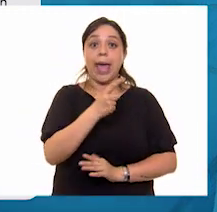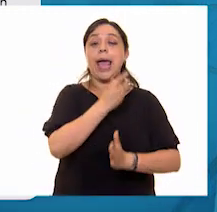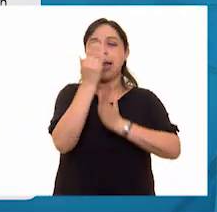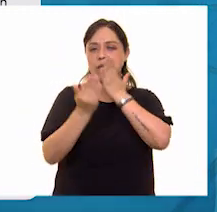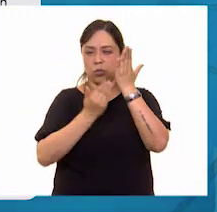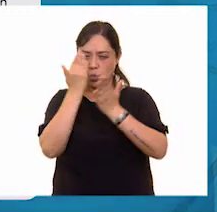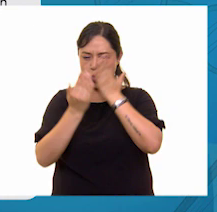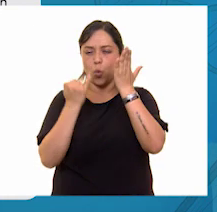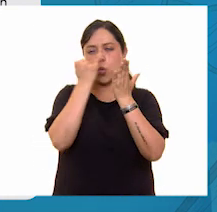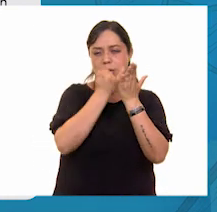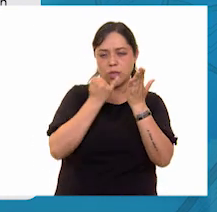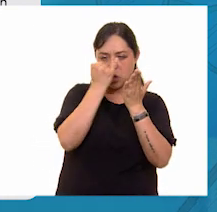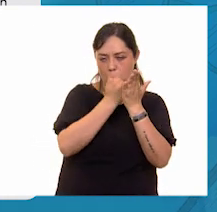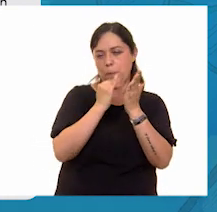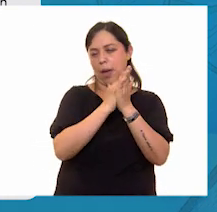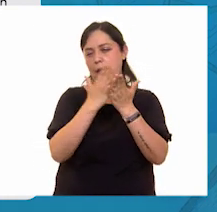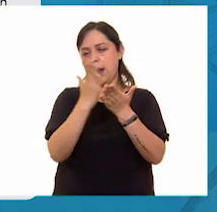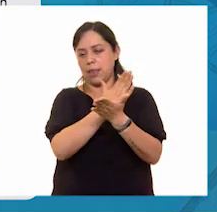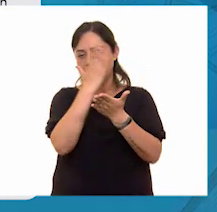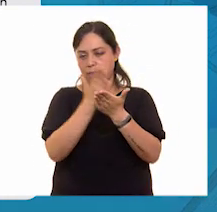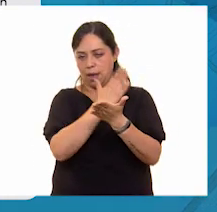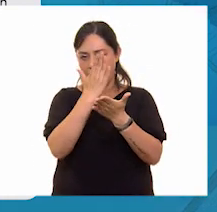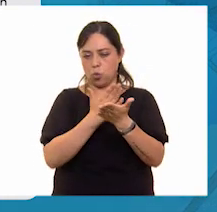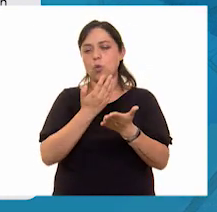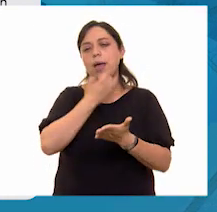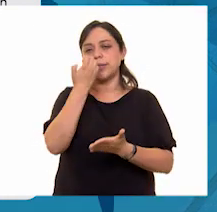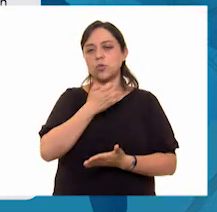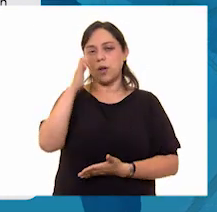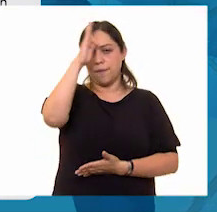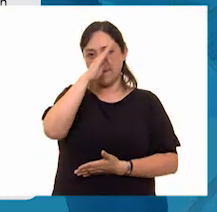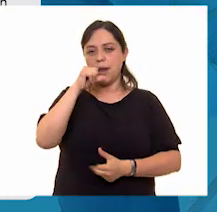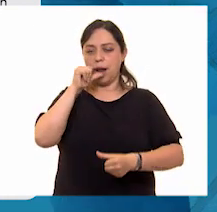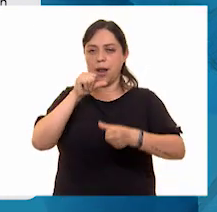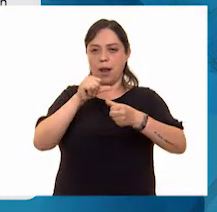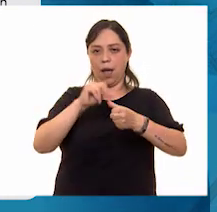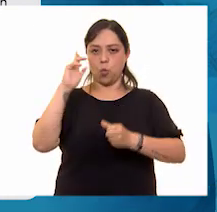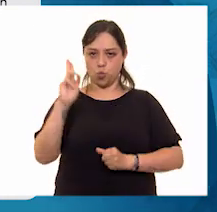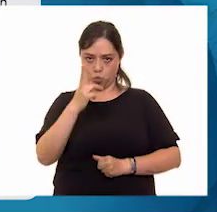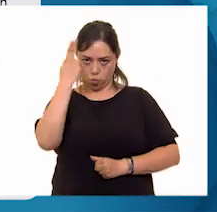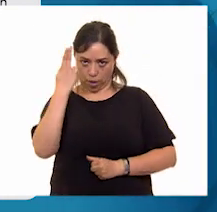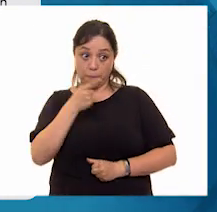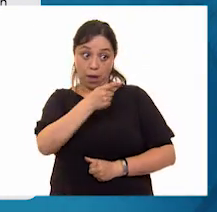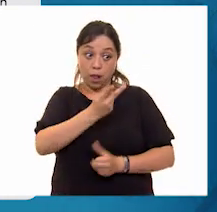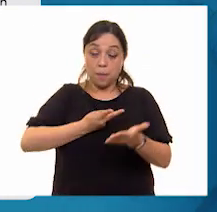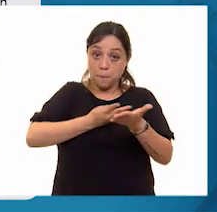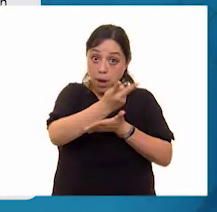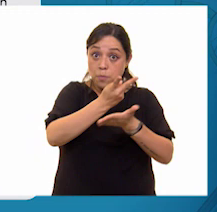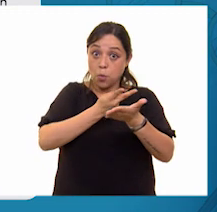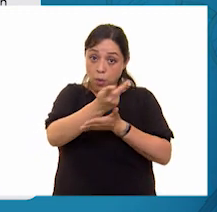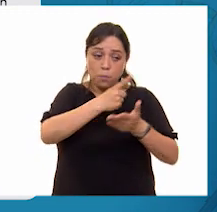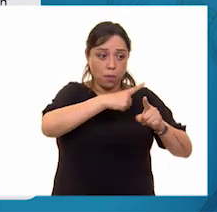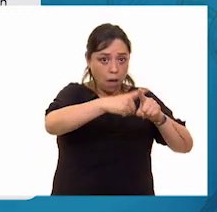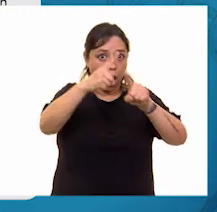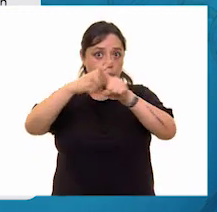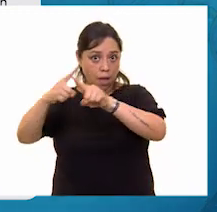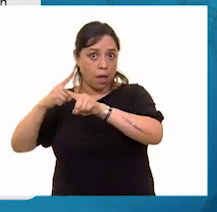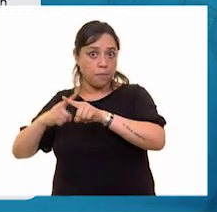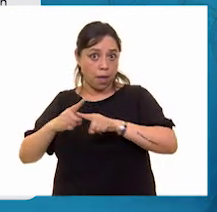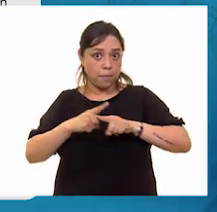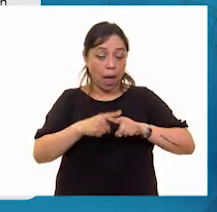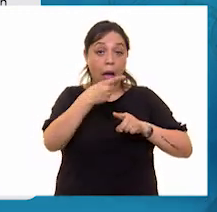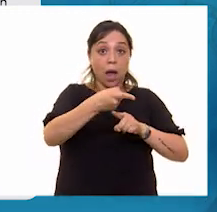Lengua y Literaturas Hispánicas en la Facultad de Filosofía y Letras de la UNAM. Ha recibido varios premios por sus obras, las cuales han